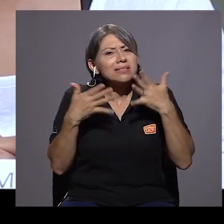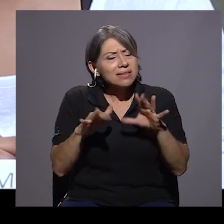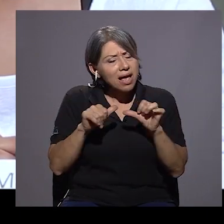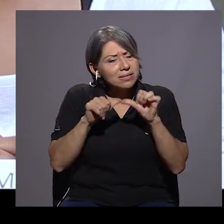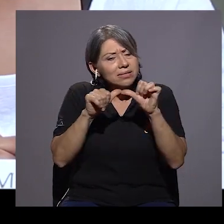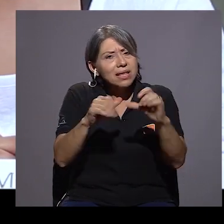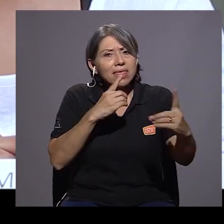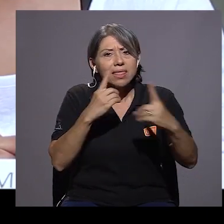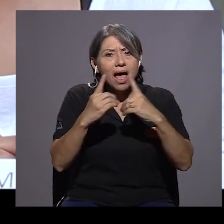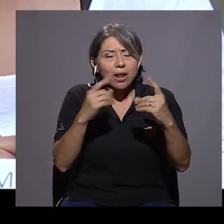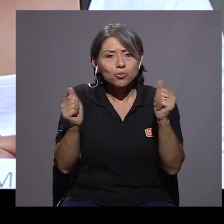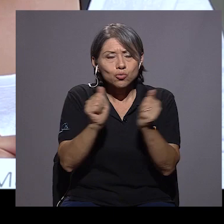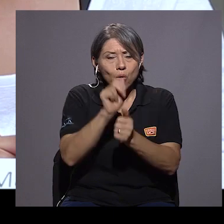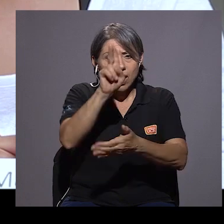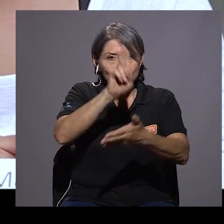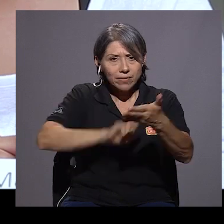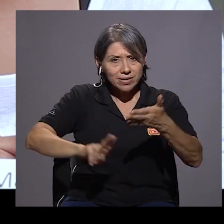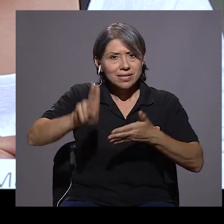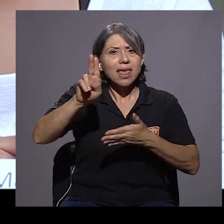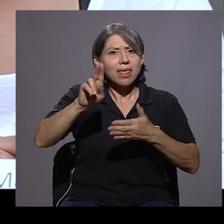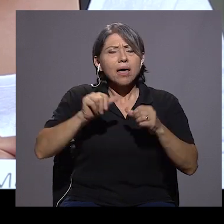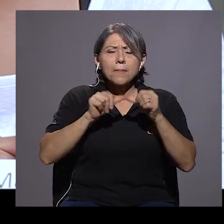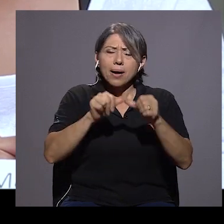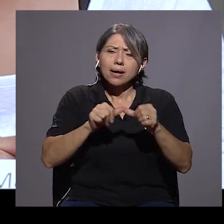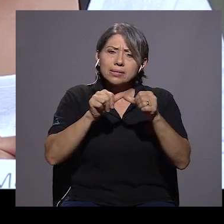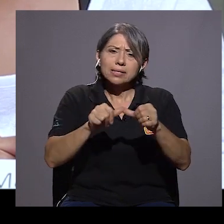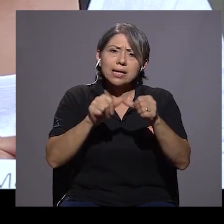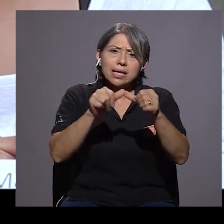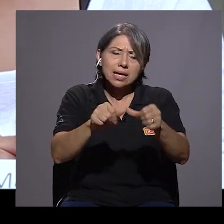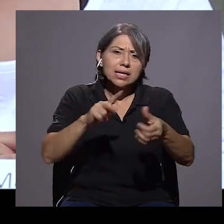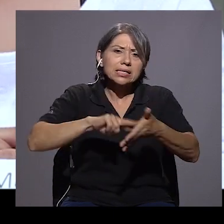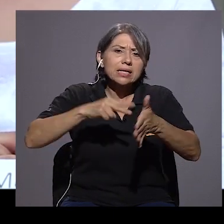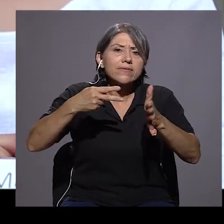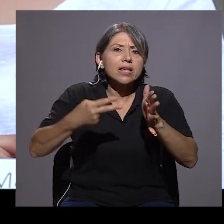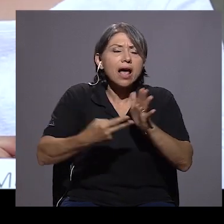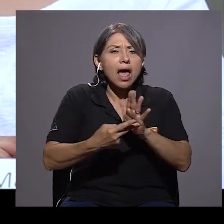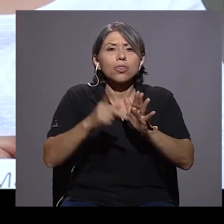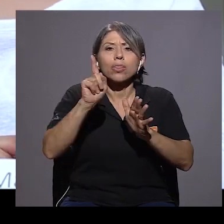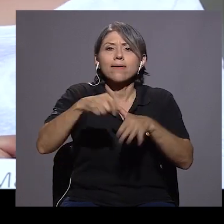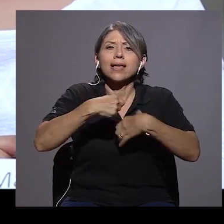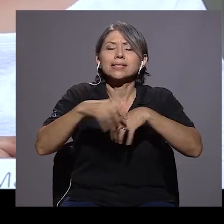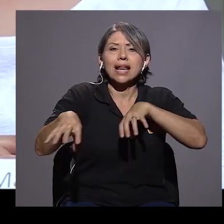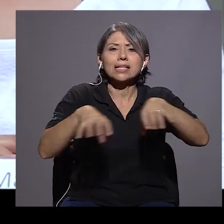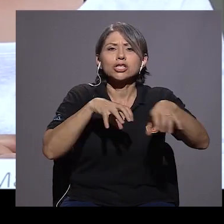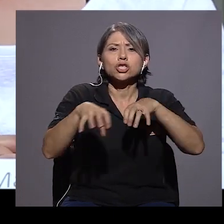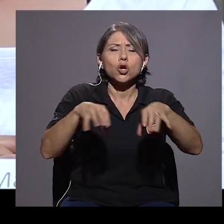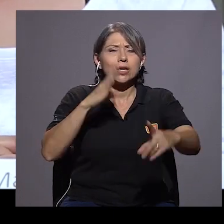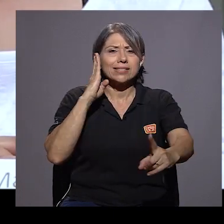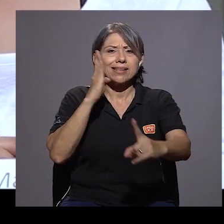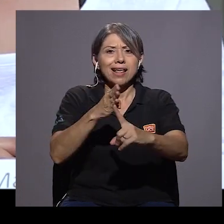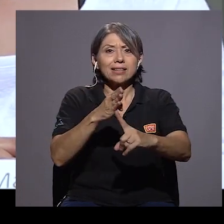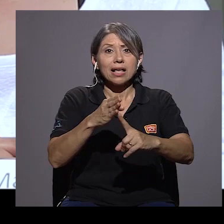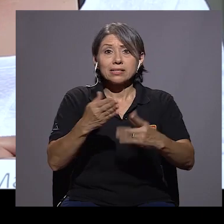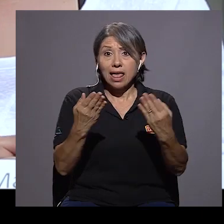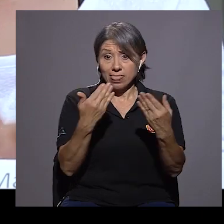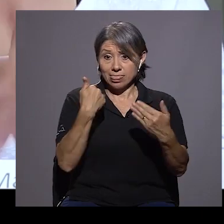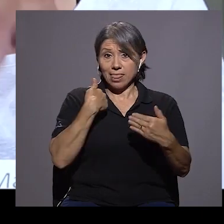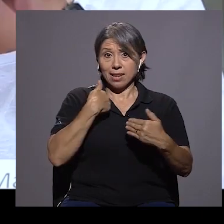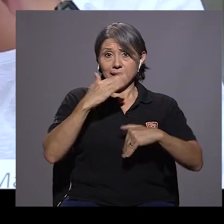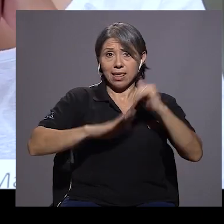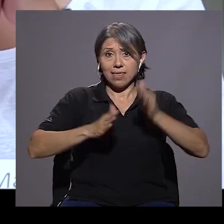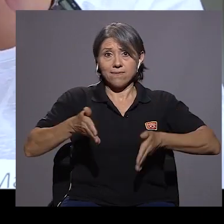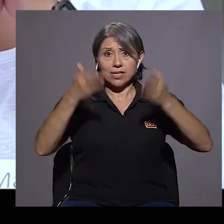Legislativo, hay diálogos que siguen abiertos con la universidad que van a seguir implicándonos acciones directas. Las tomas